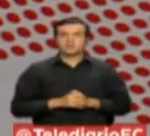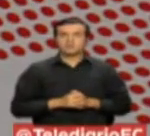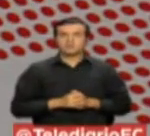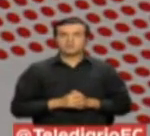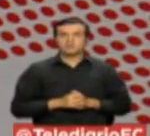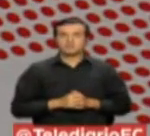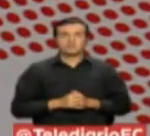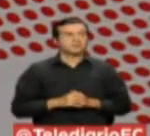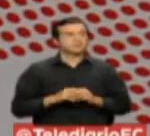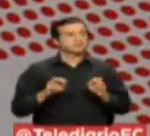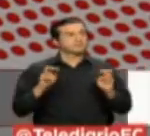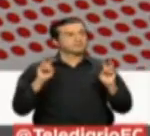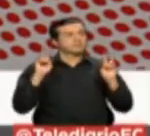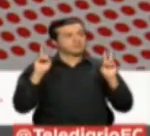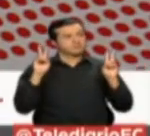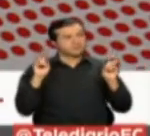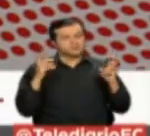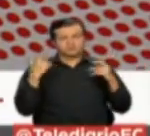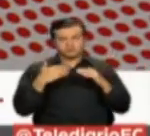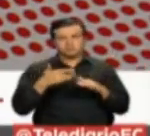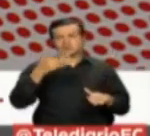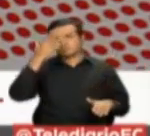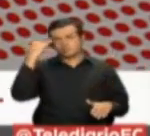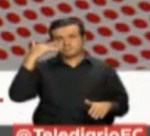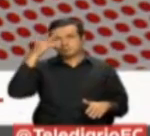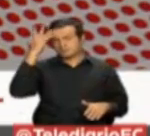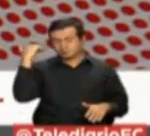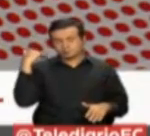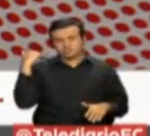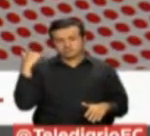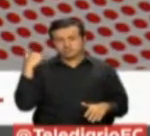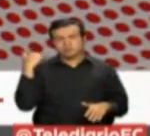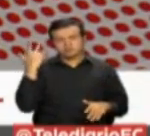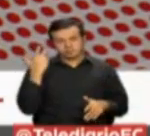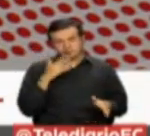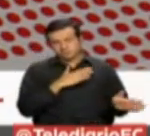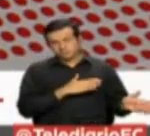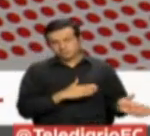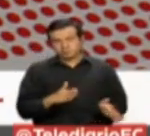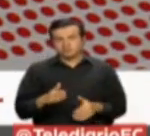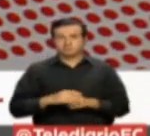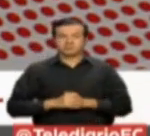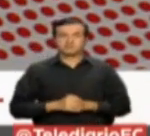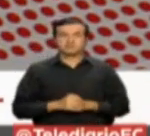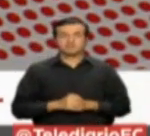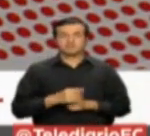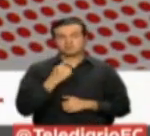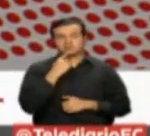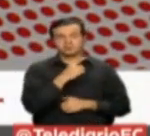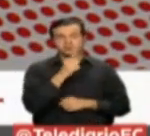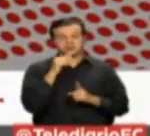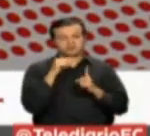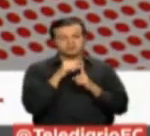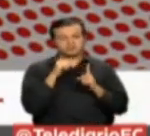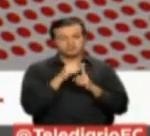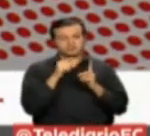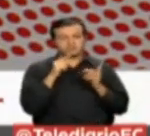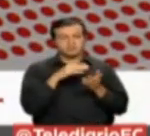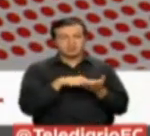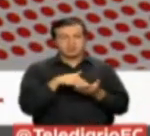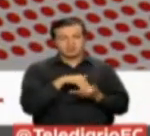Este asunto en realidad ya viene pasando por algún tiempo. Y usted dijo la palabra clave, una